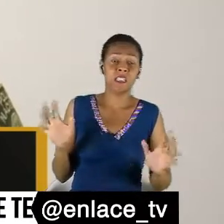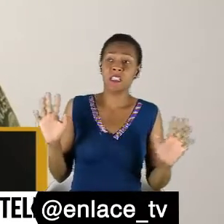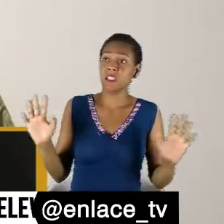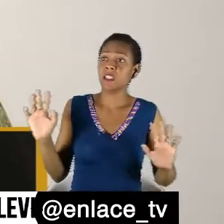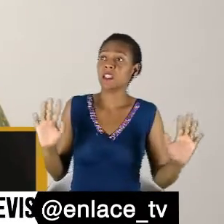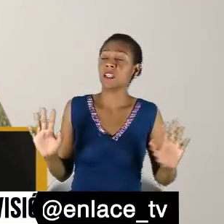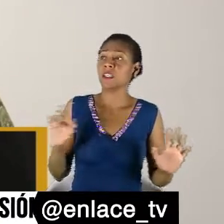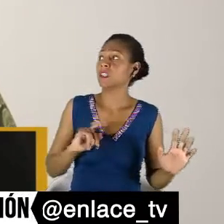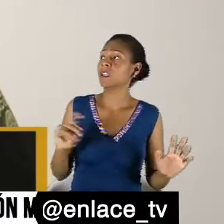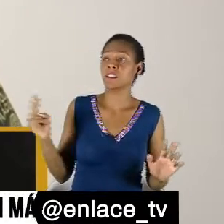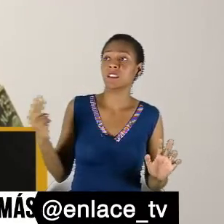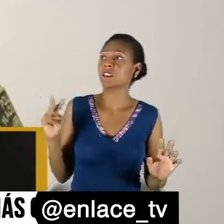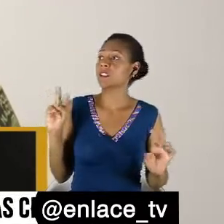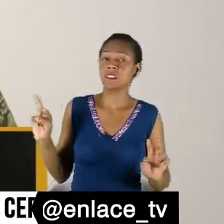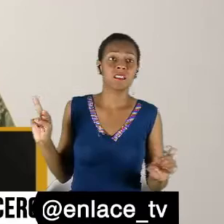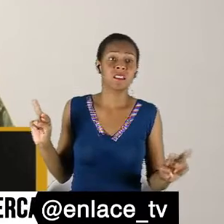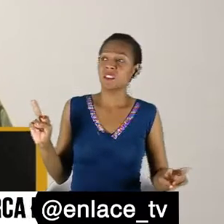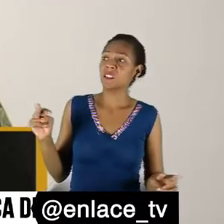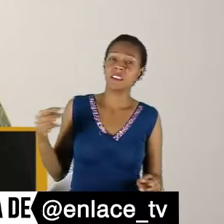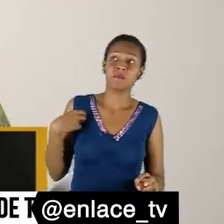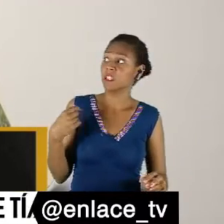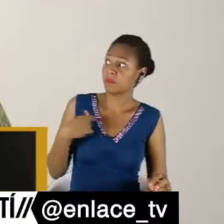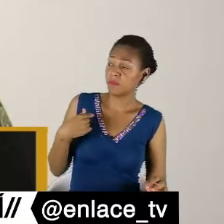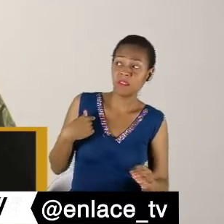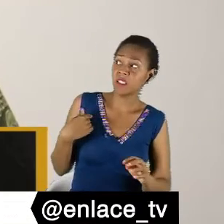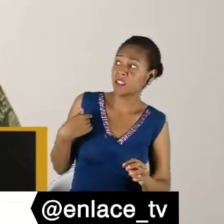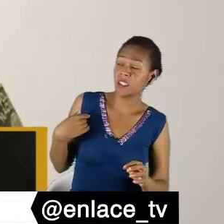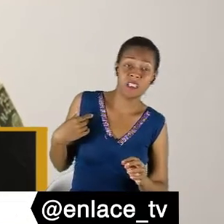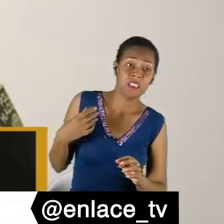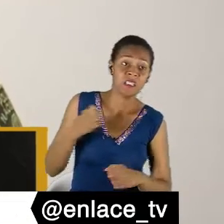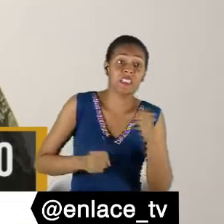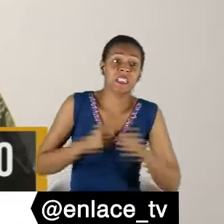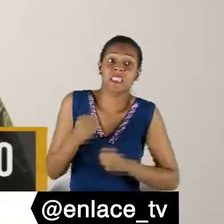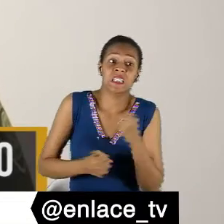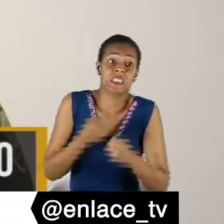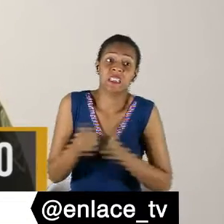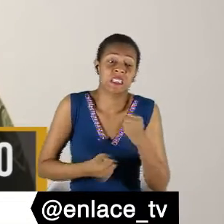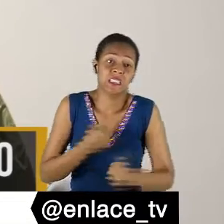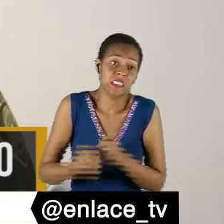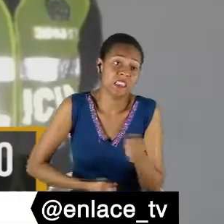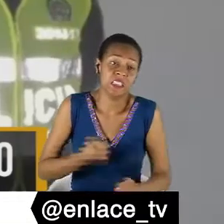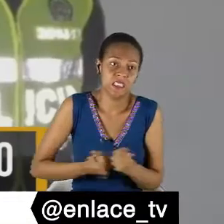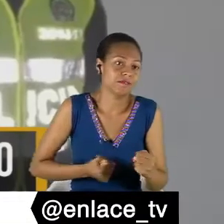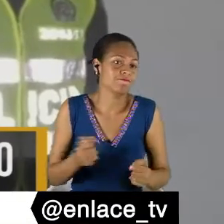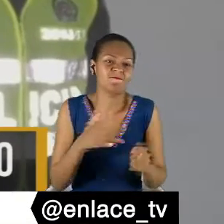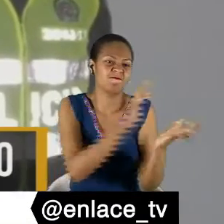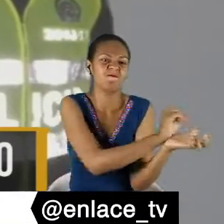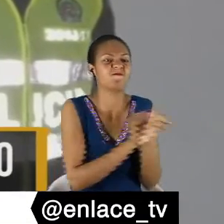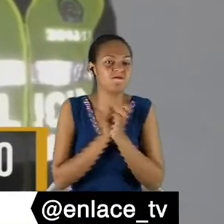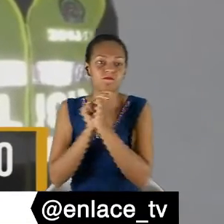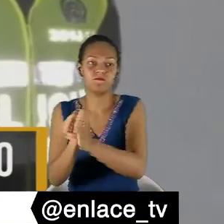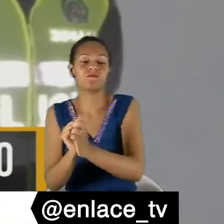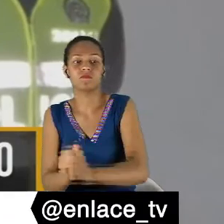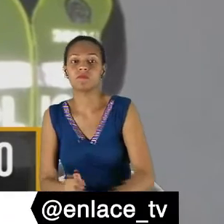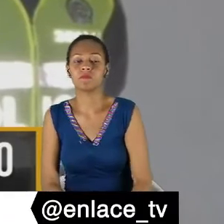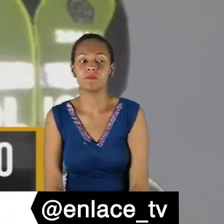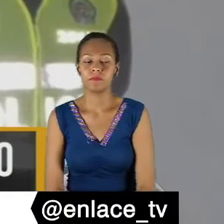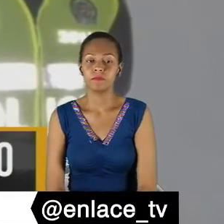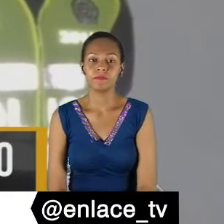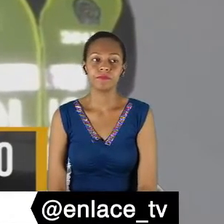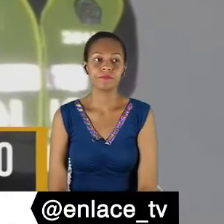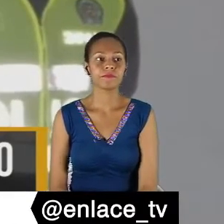se dio cuenta que la policía lo estaba siguiendo, emprende la huida, pero es capturado por los policías del cuadrante. El detenido